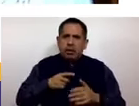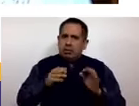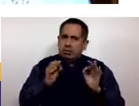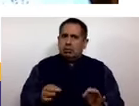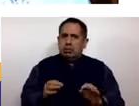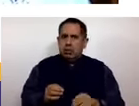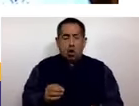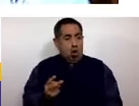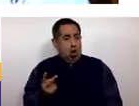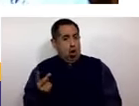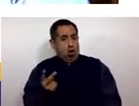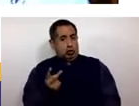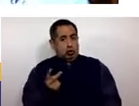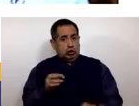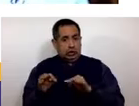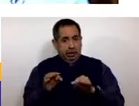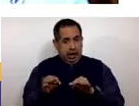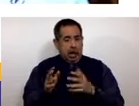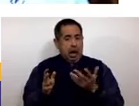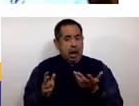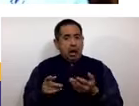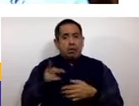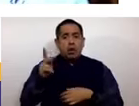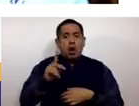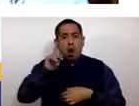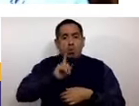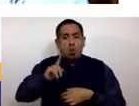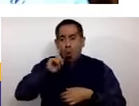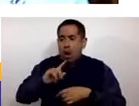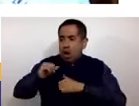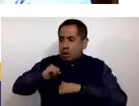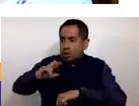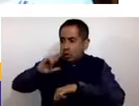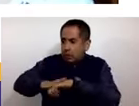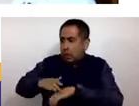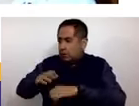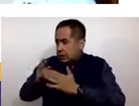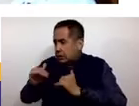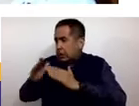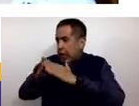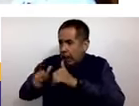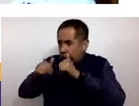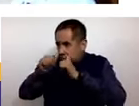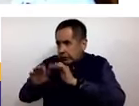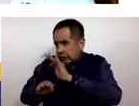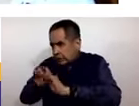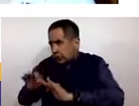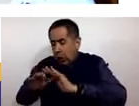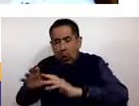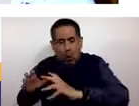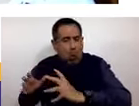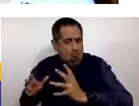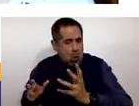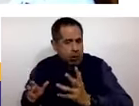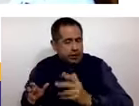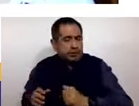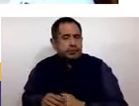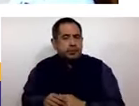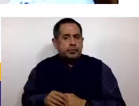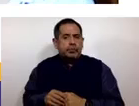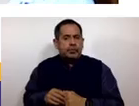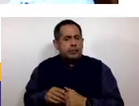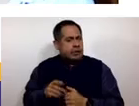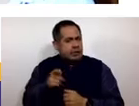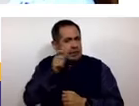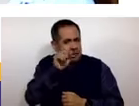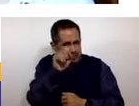pero la mujer se sigue haciendo cargo de los trabajos domésticos y de cuidado. ¿Esta figura podría ser